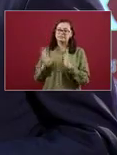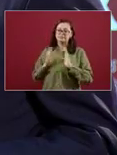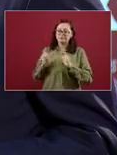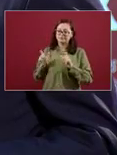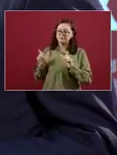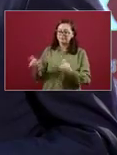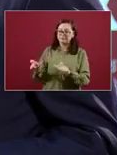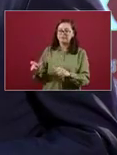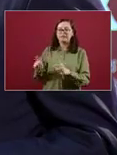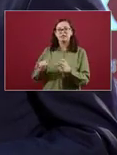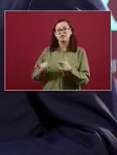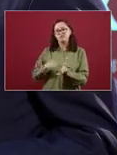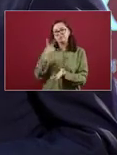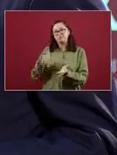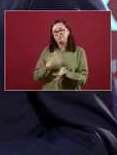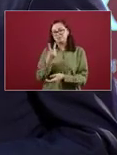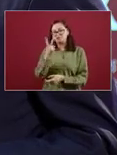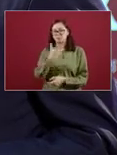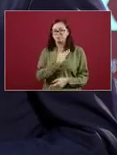dos veces.